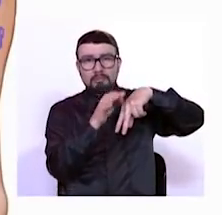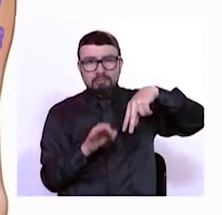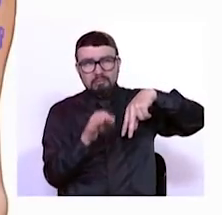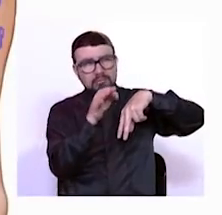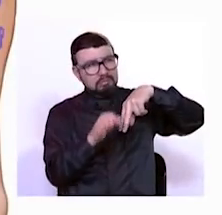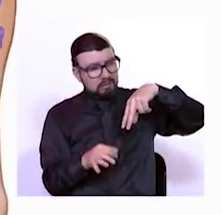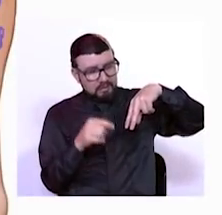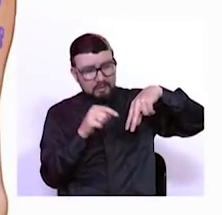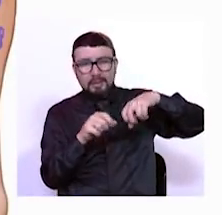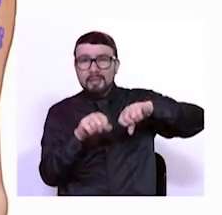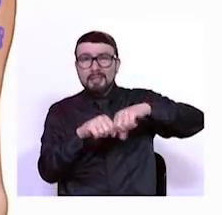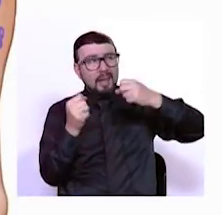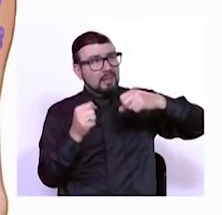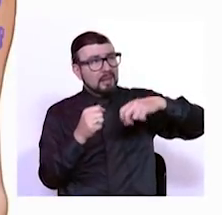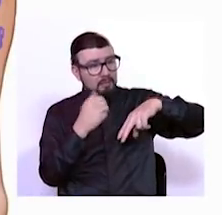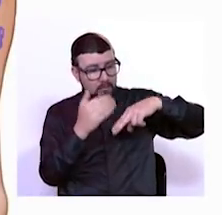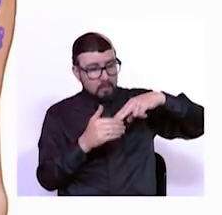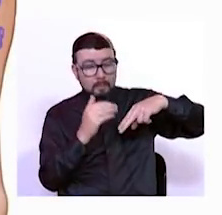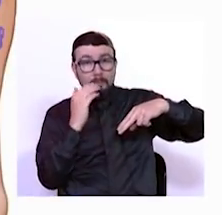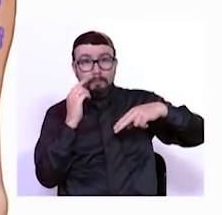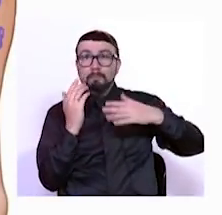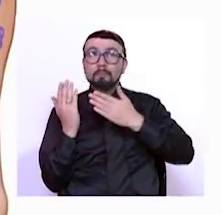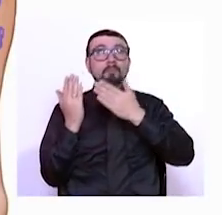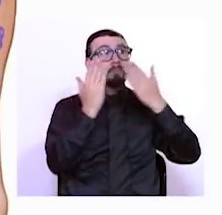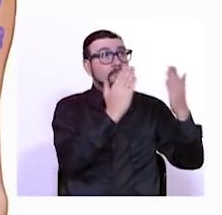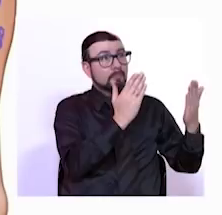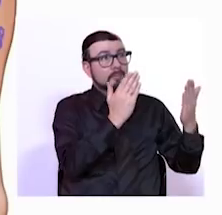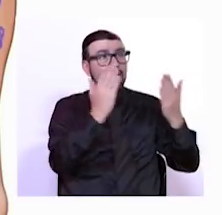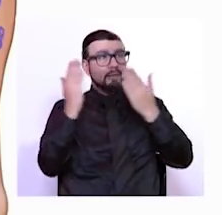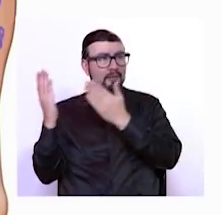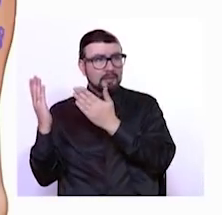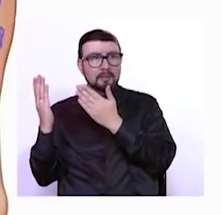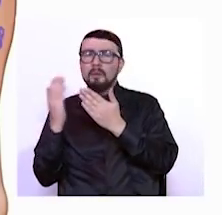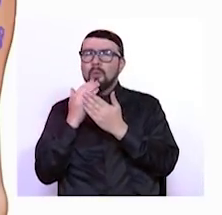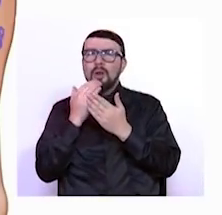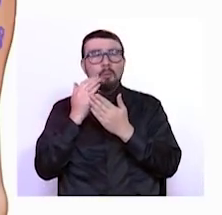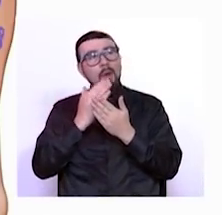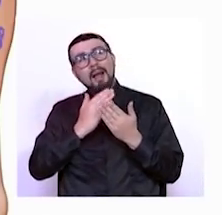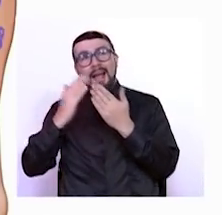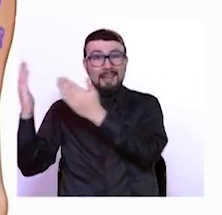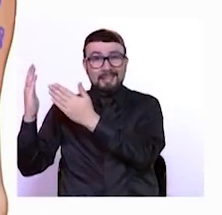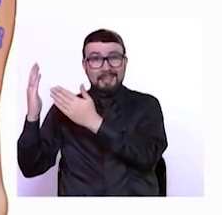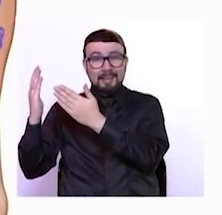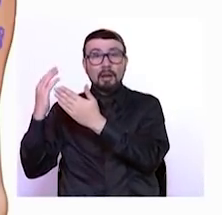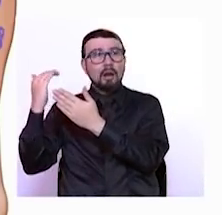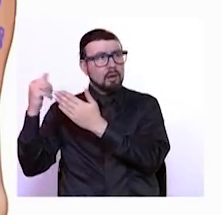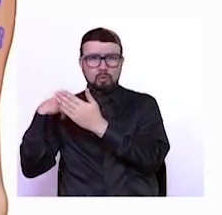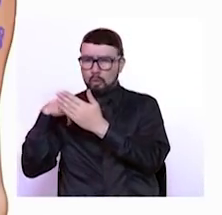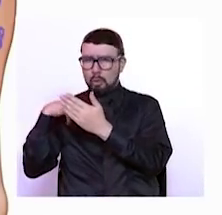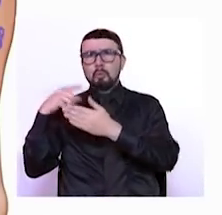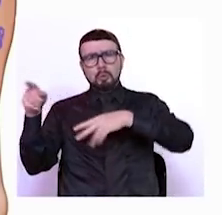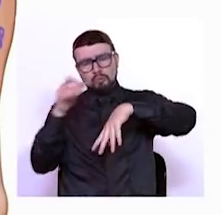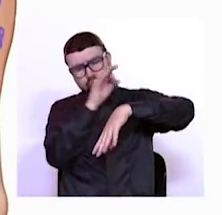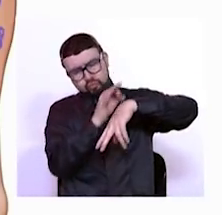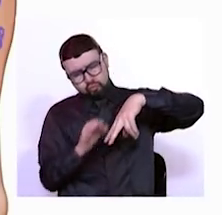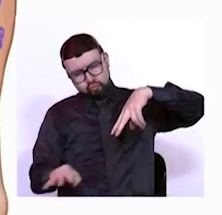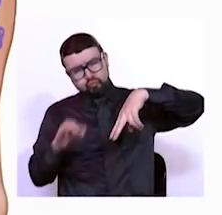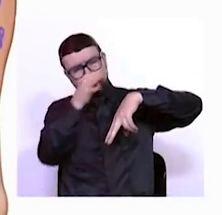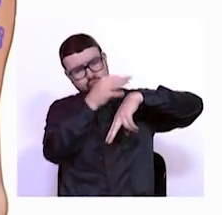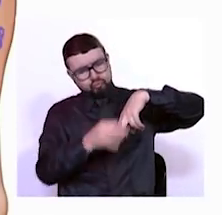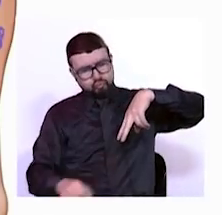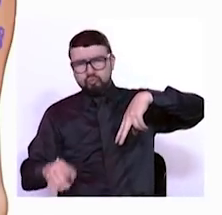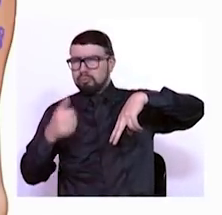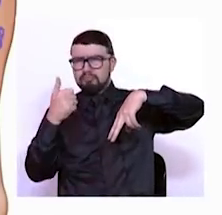la diapositiva. Miremos la diapositiva del lado izquierdo, tiene un perfecto flujo venoso, donde